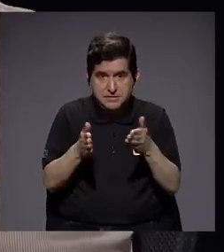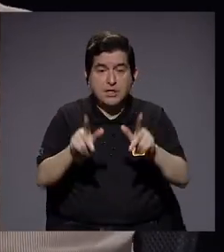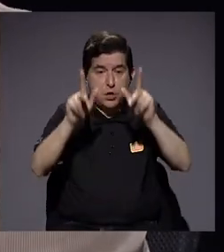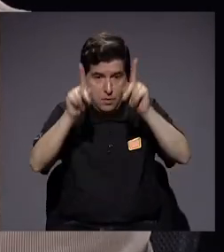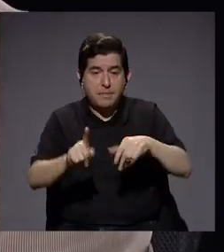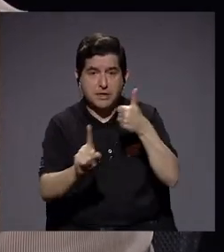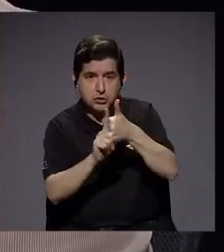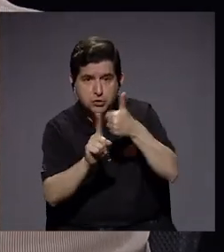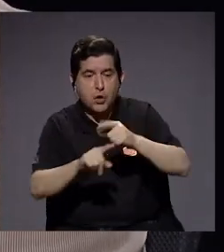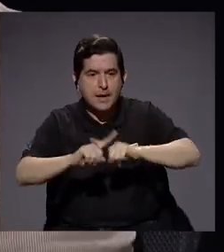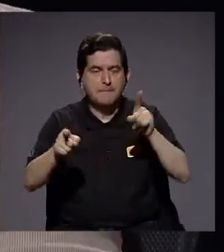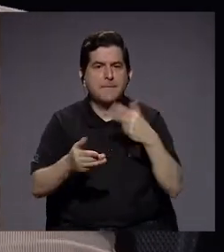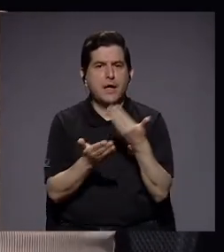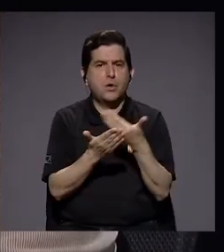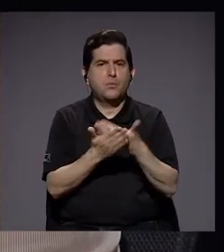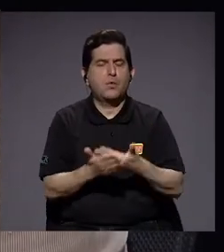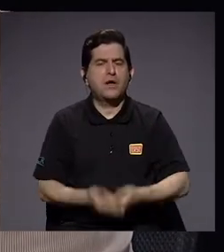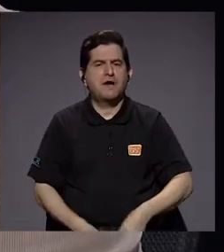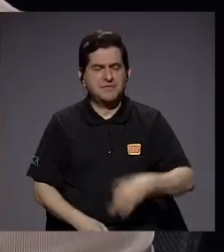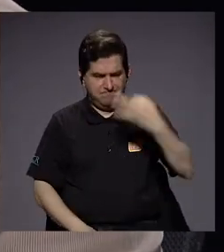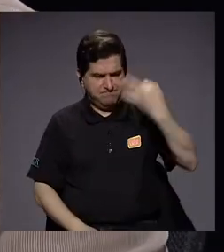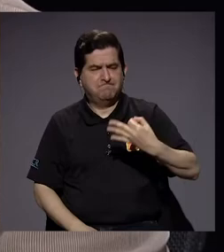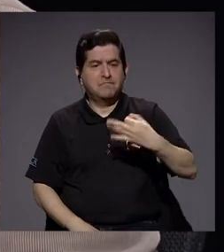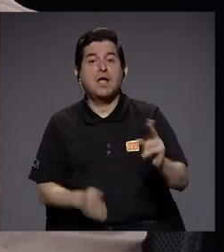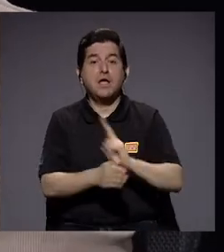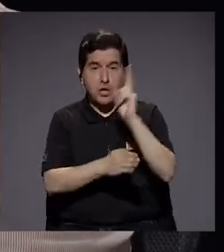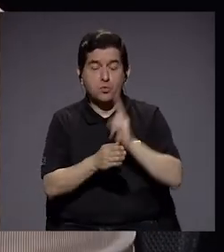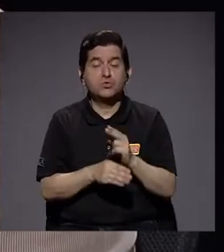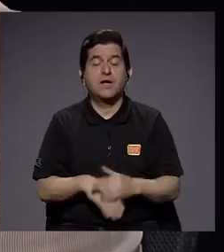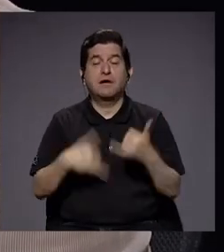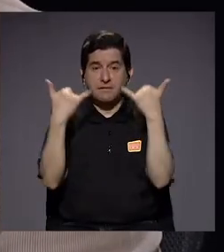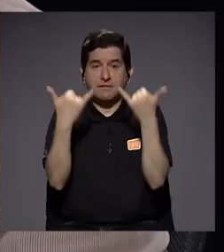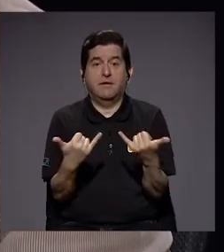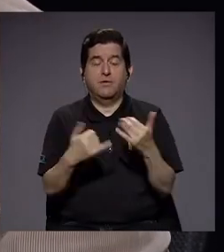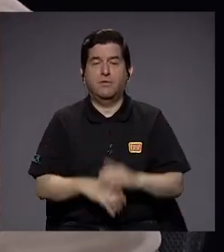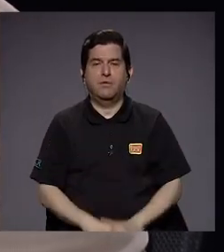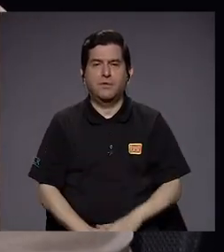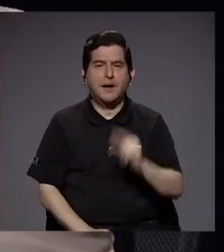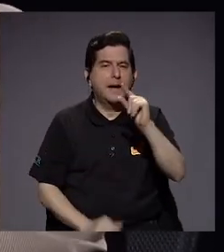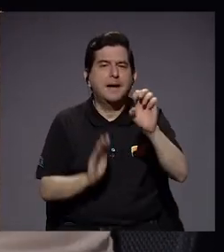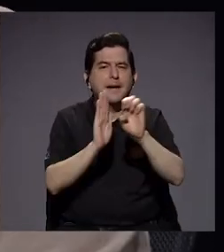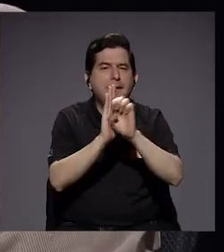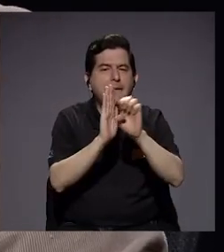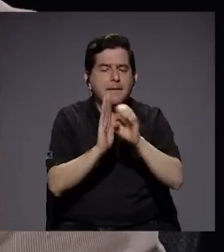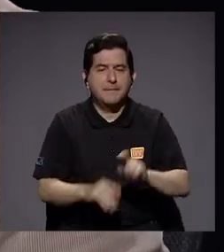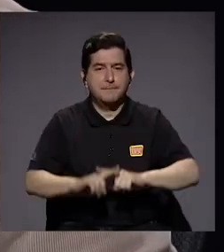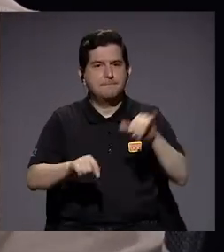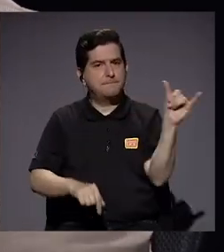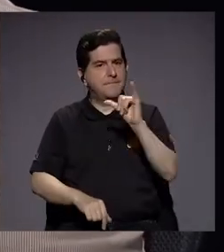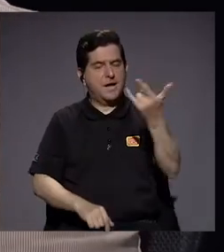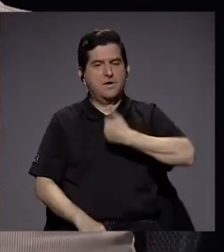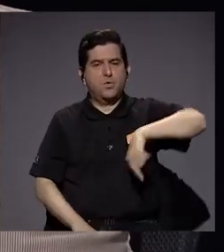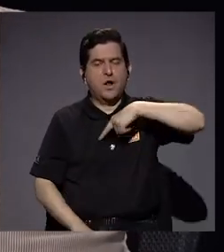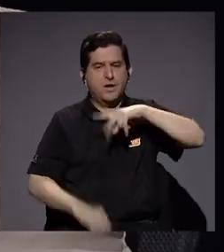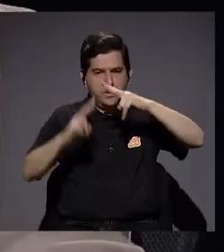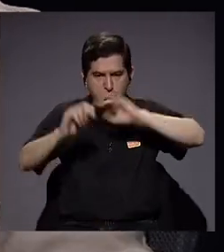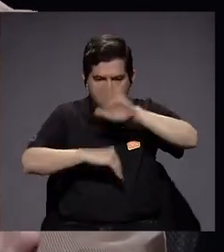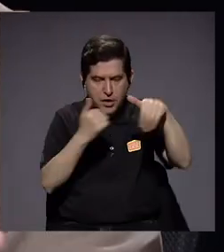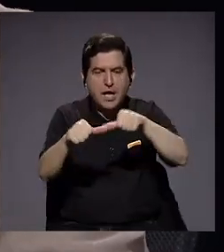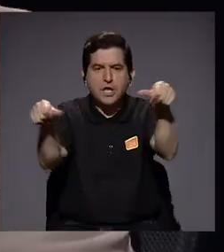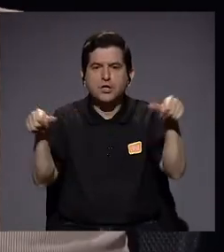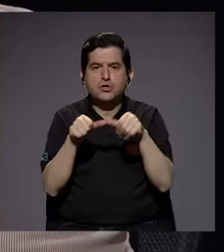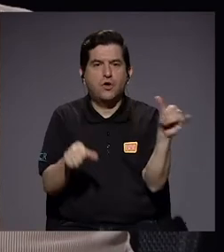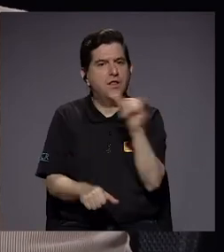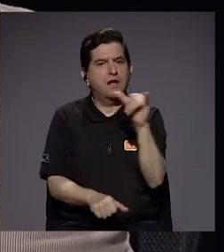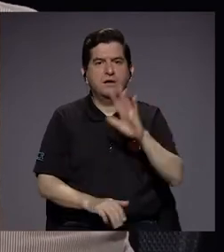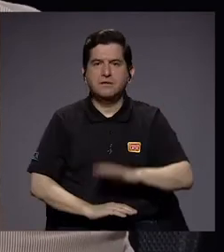presencial, que fue la persona, pero esas son las pruebas más contundentes y más útiles en estos momentos. Entonces es un pequeño ejemplo, pero igual, si nos ponemos a ver en